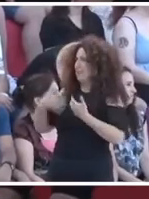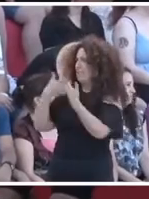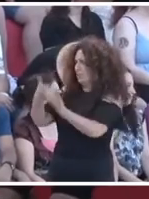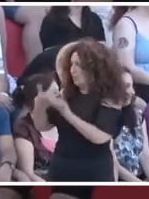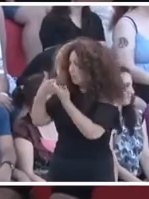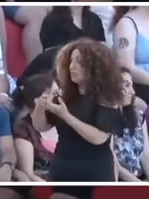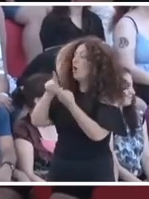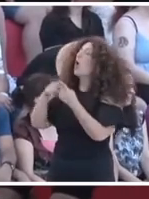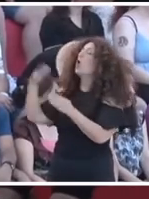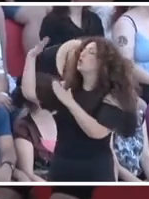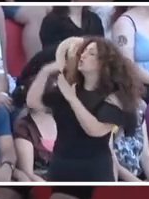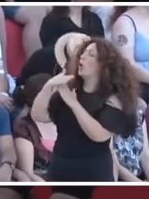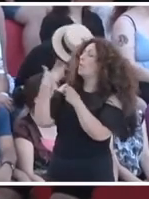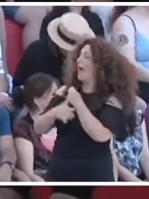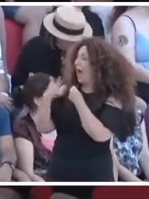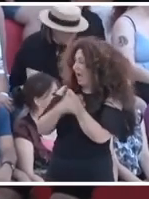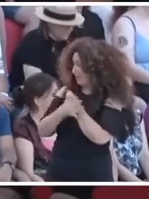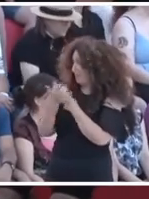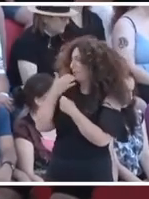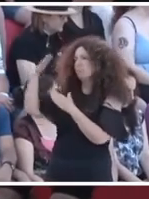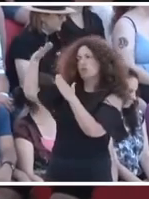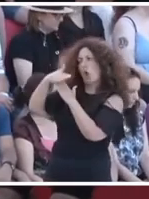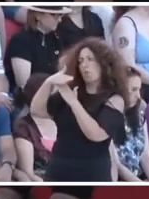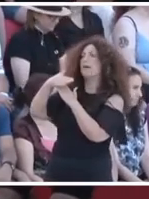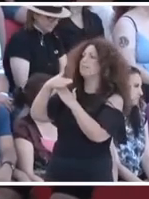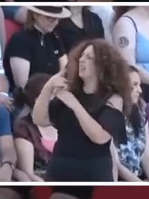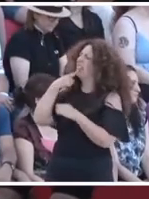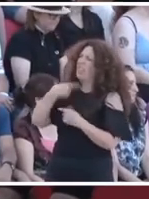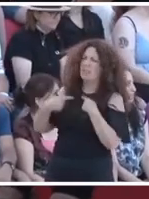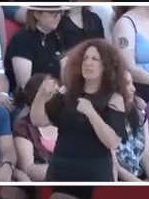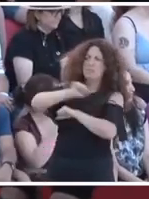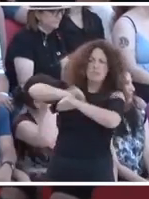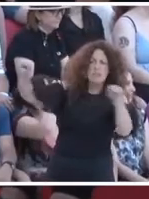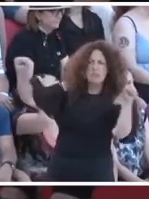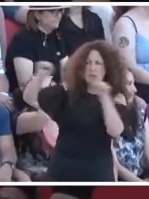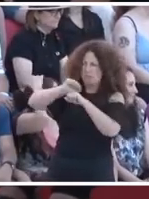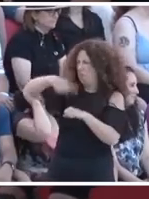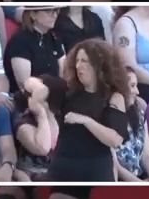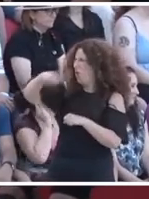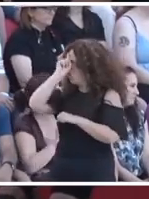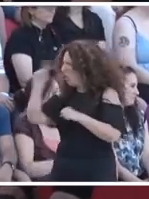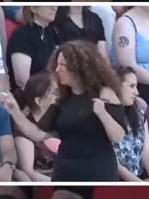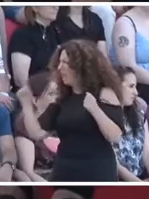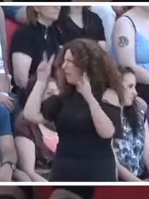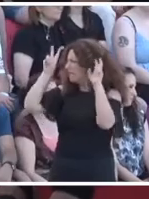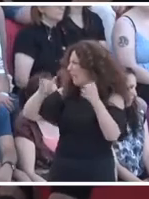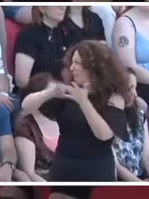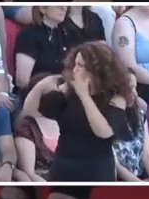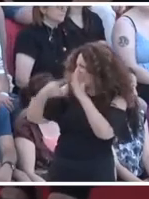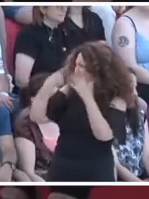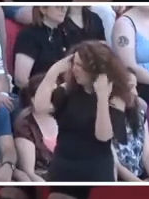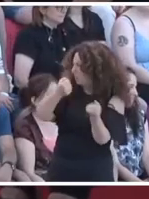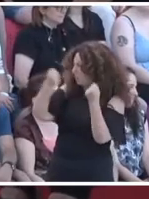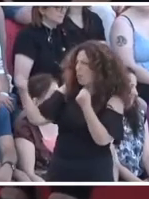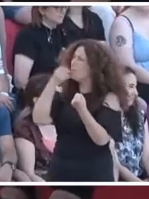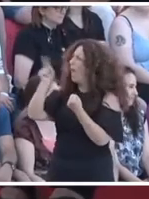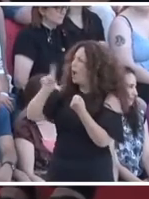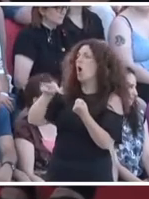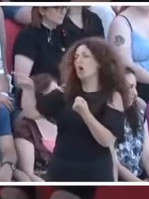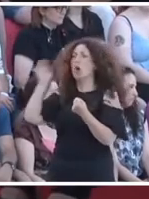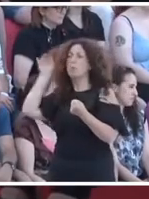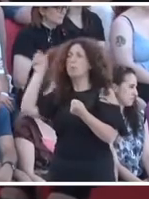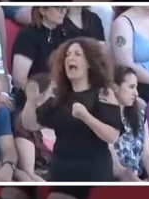para frenar la inflación. Me dijeron que nosotras no sabíamos de esas cosas tan técnicas, que se lo dejáramos a la señora